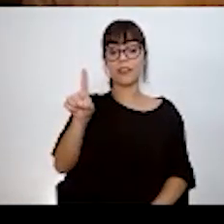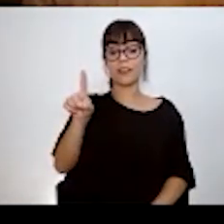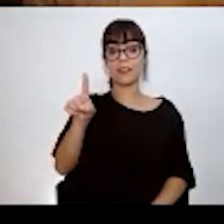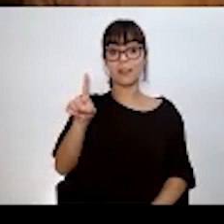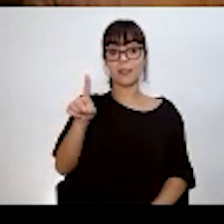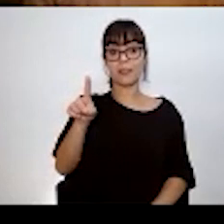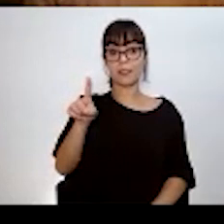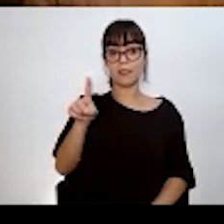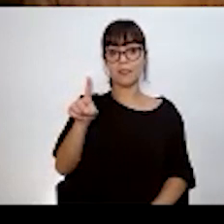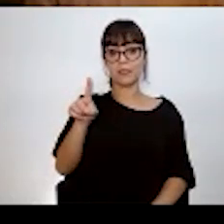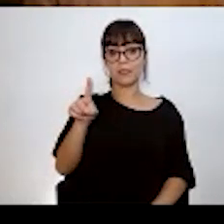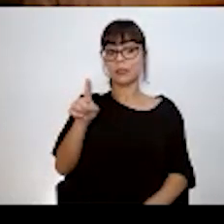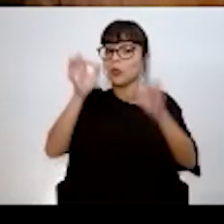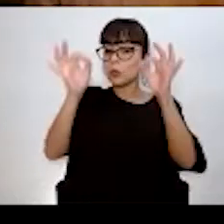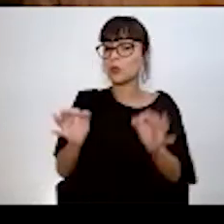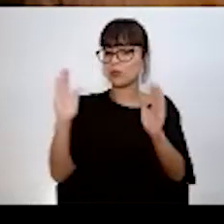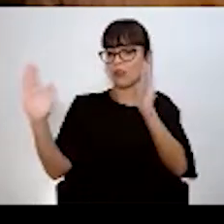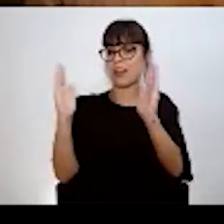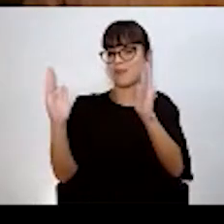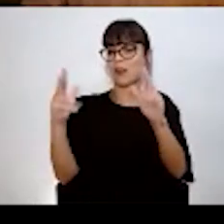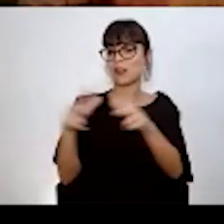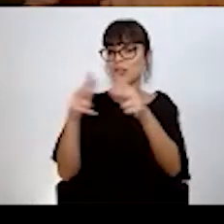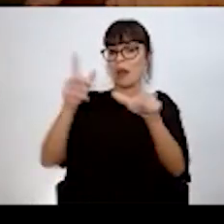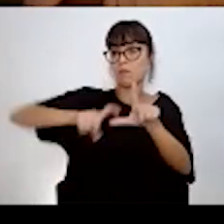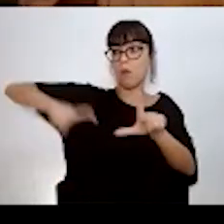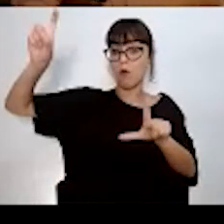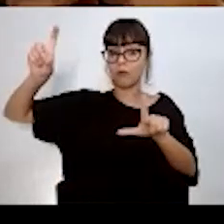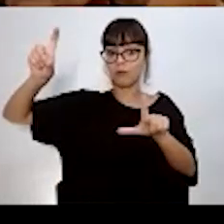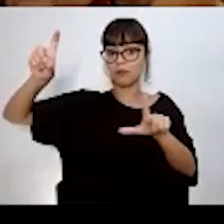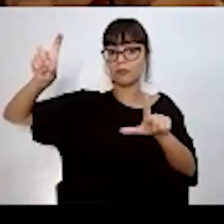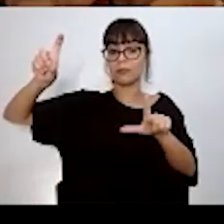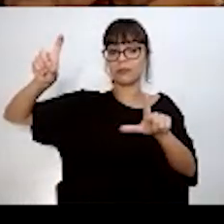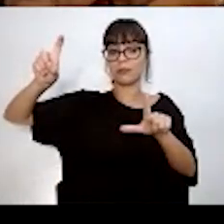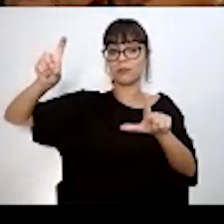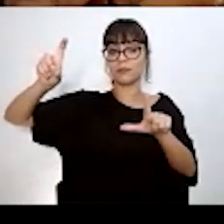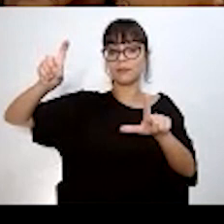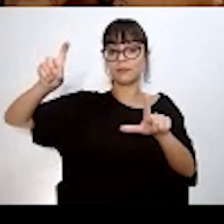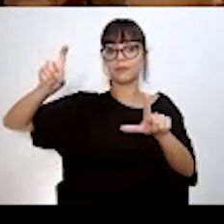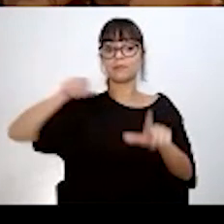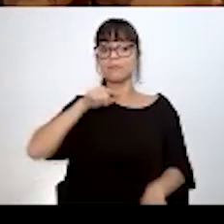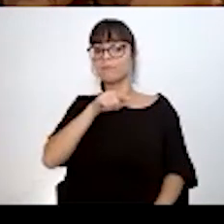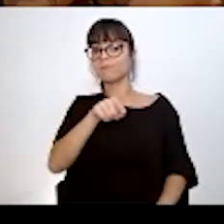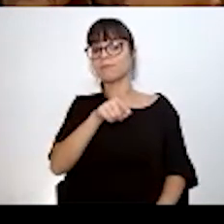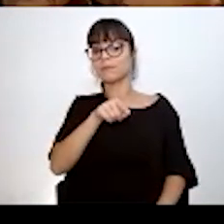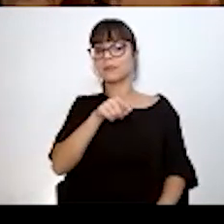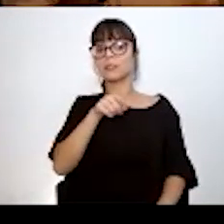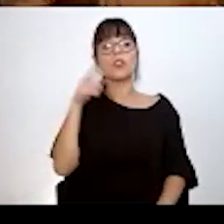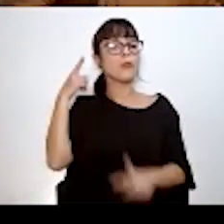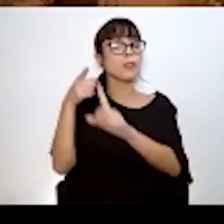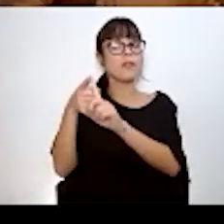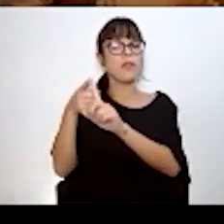tan importante de la población. Es decir, graneros colectivos concebidos arquitectónicamente para ser fácilmente defendibles